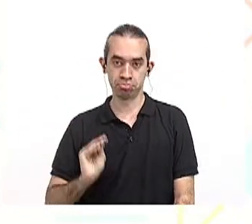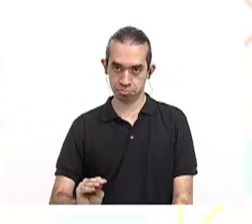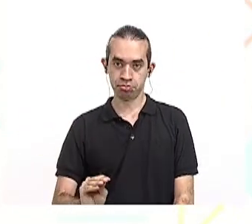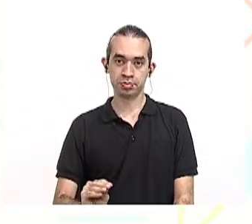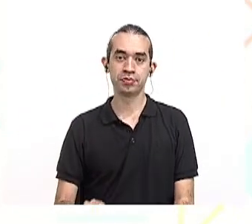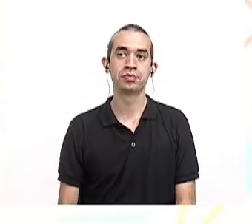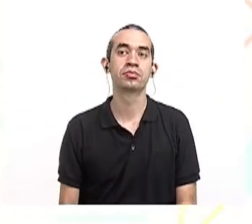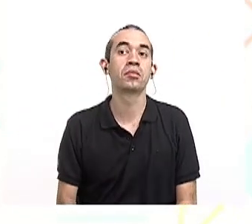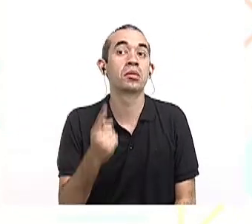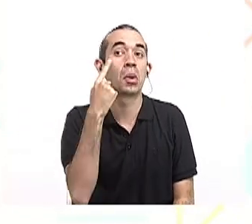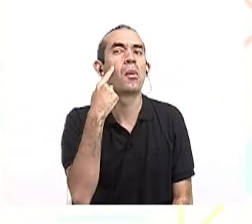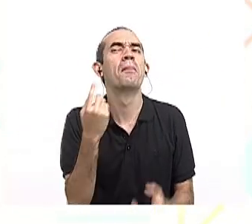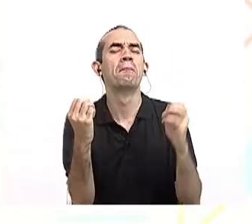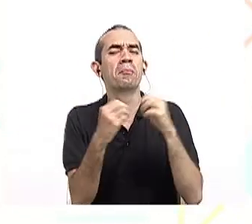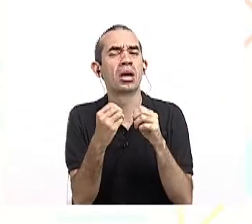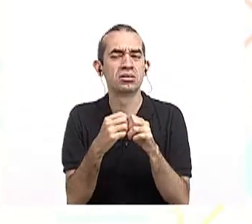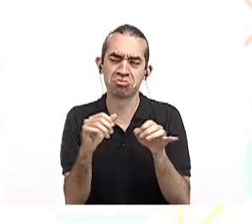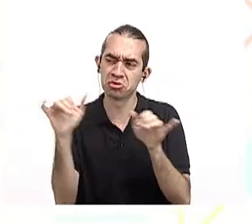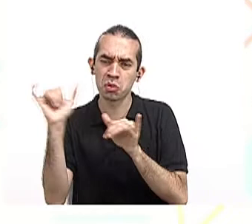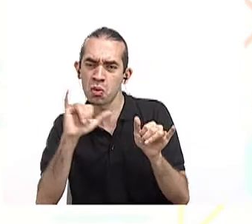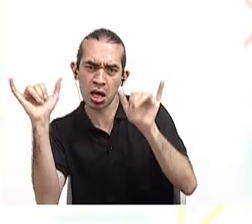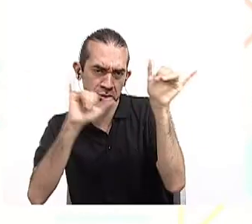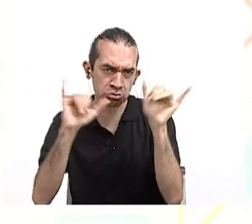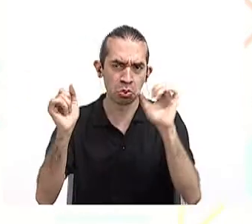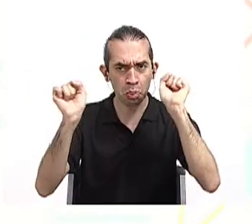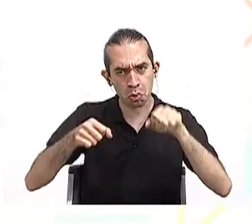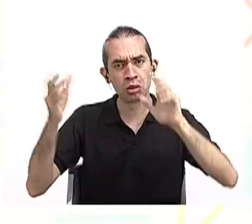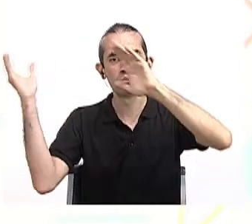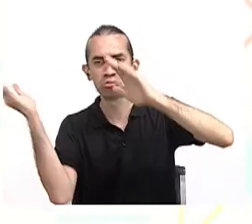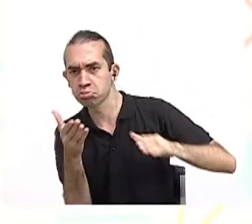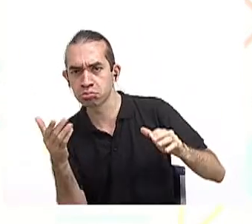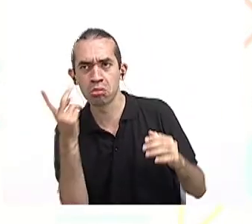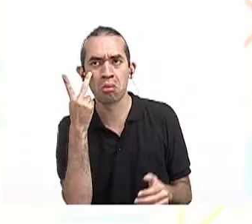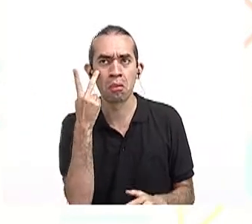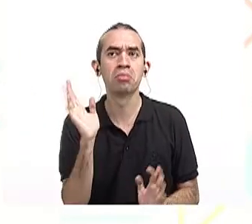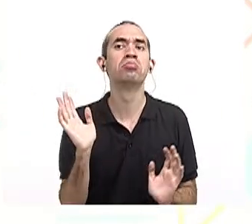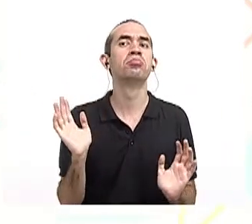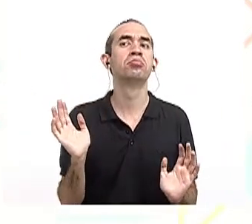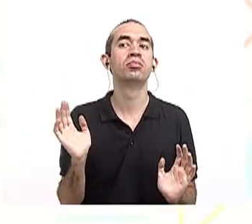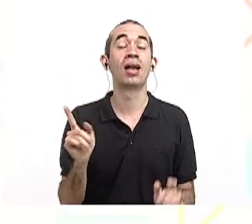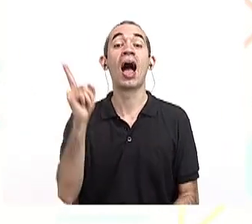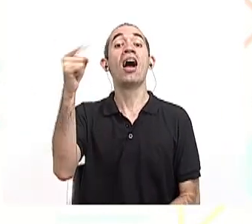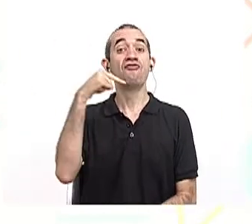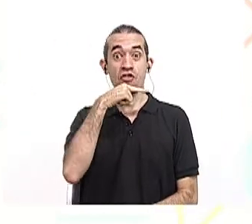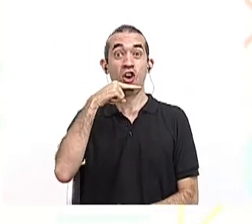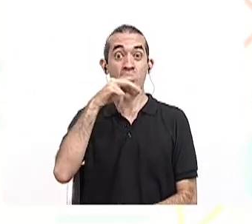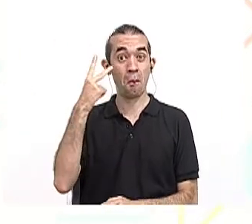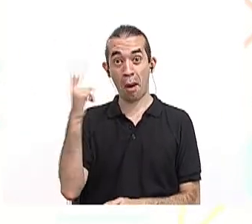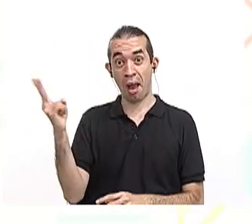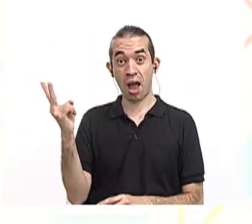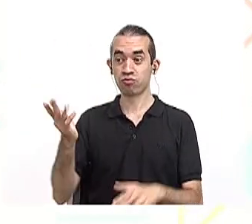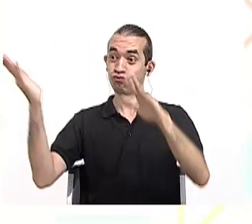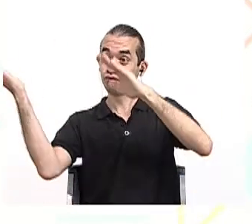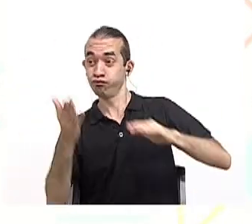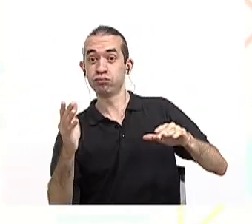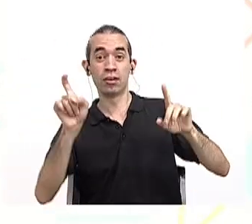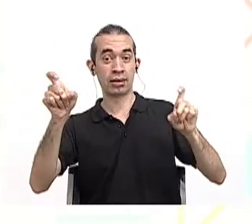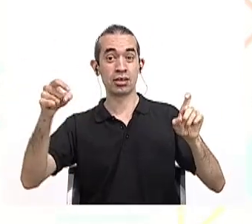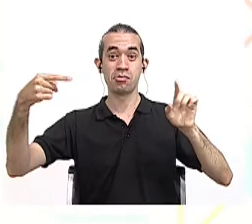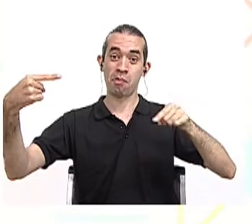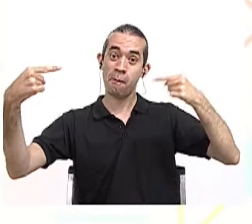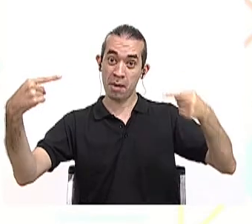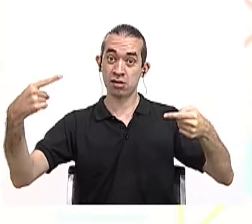Vamos a ver si hay otros que puedan realizarse el mismo proceso. Veamos, x menos 5 con x menos